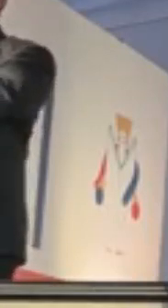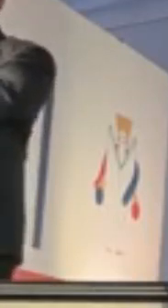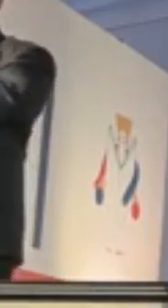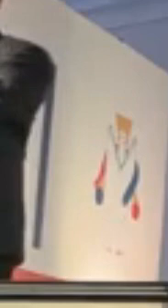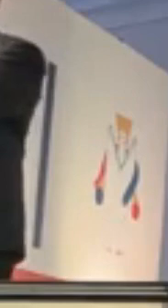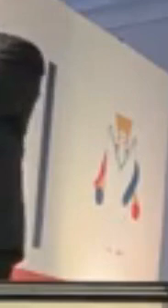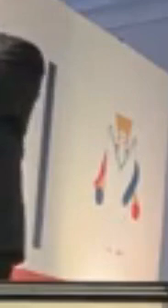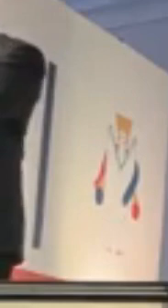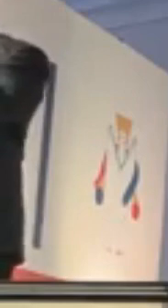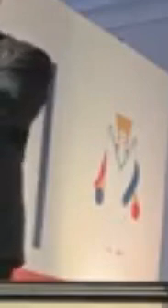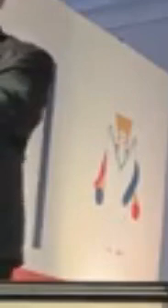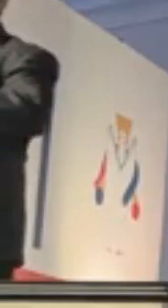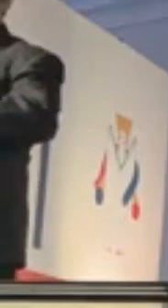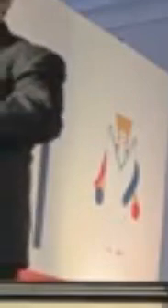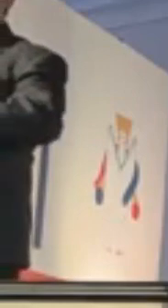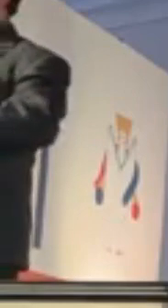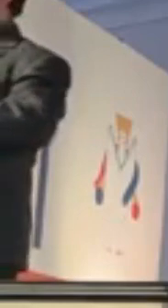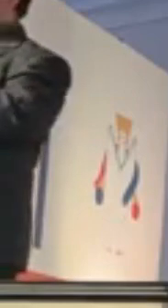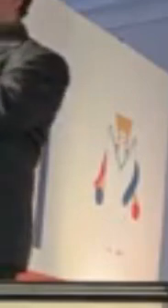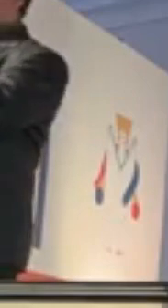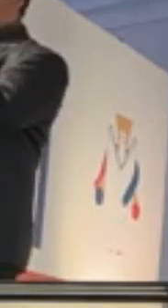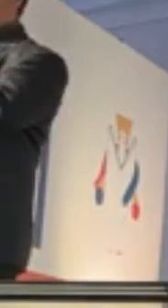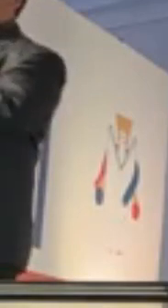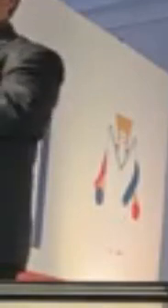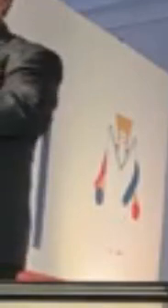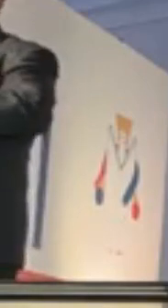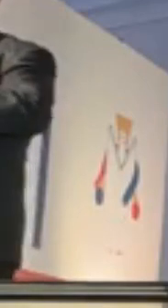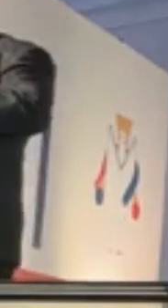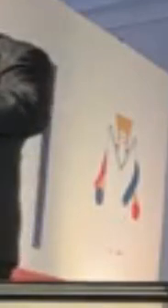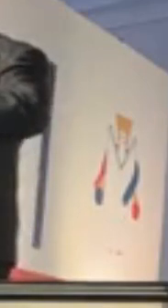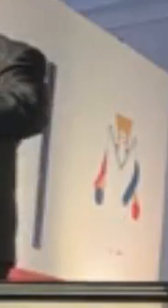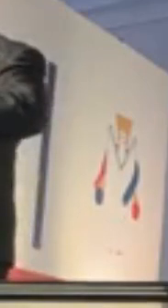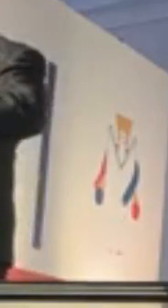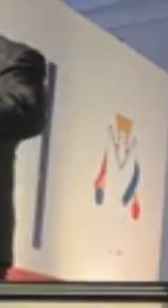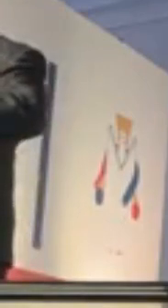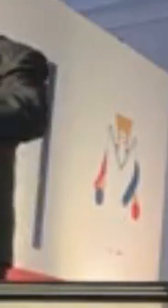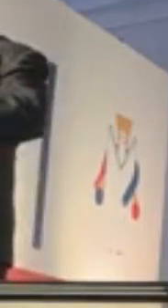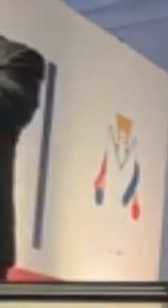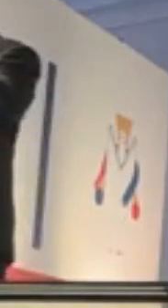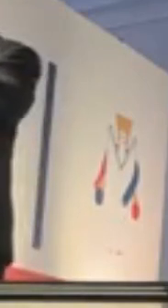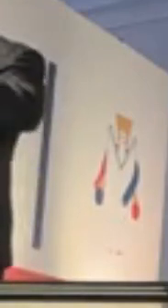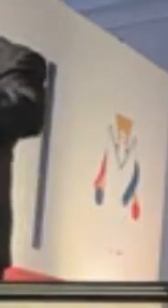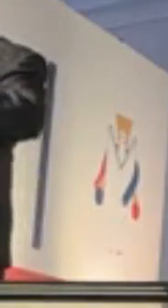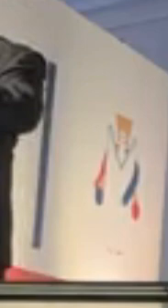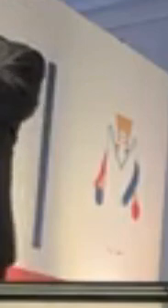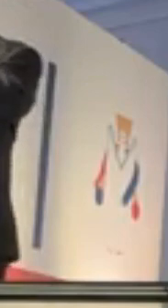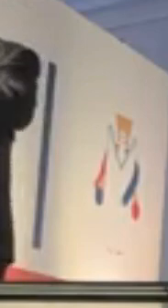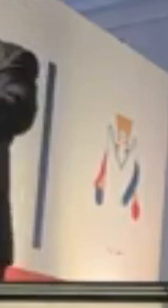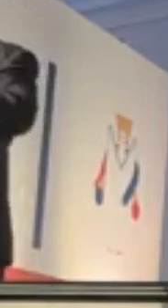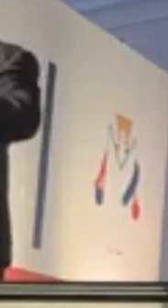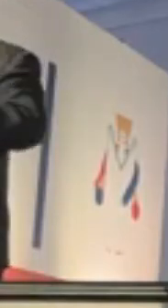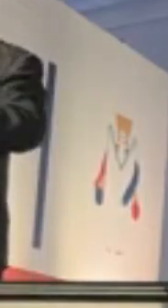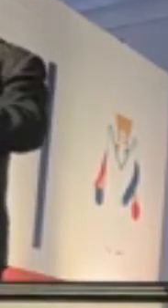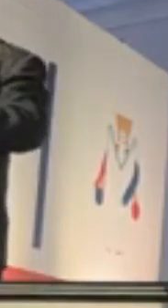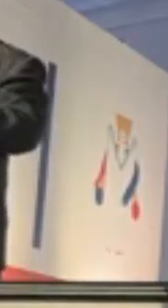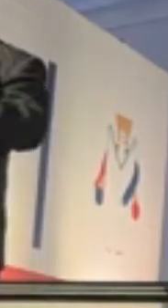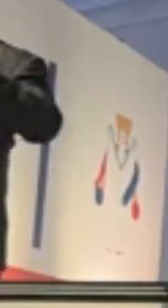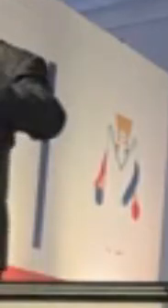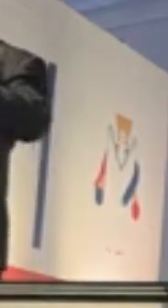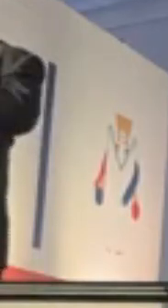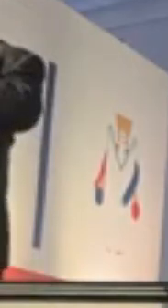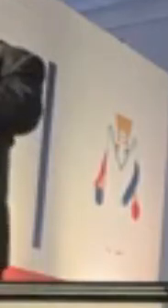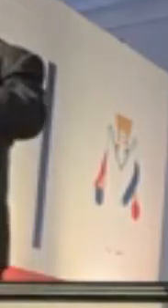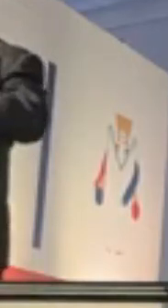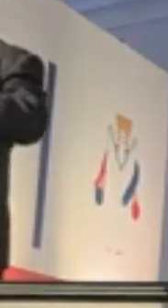la vanguardia mundial, lo digo así claramente, de la revolución, ¿no?, de la construcción o los intentos